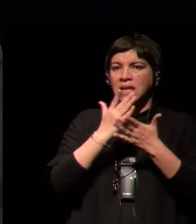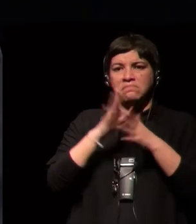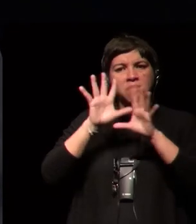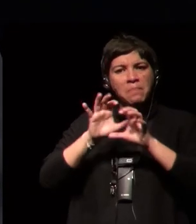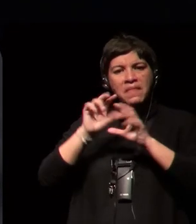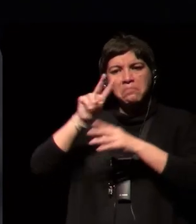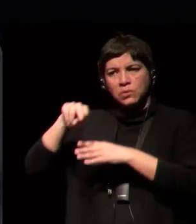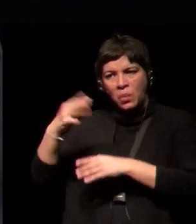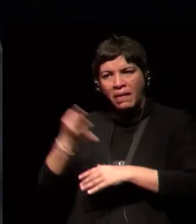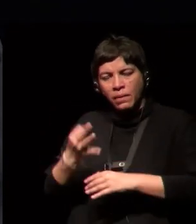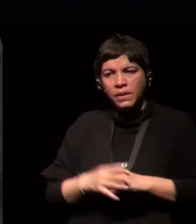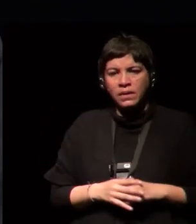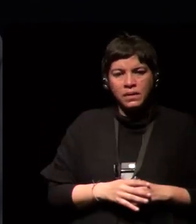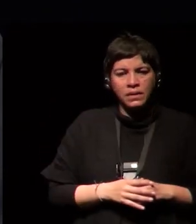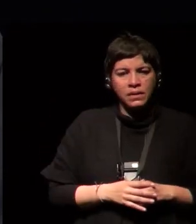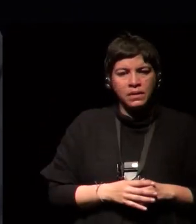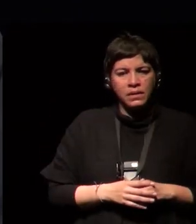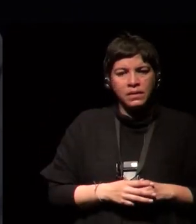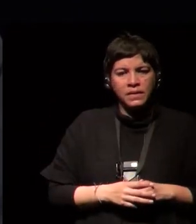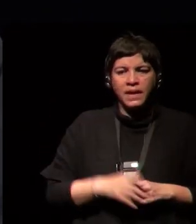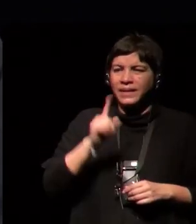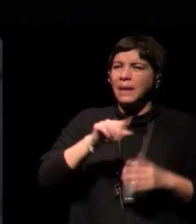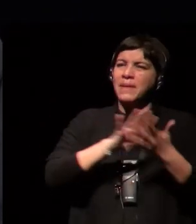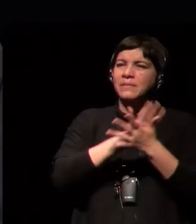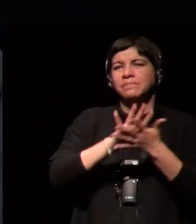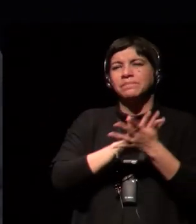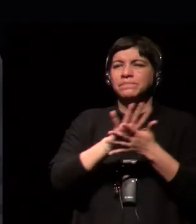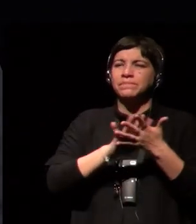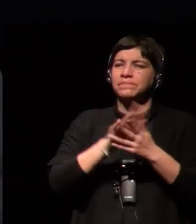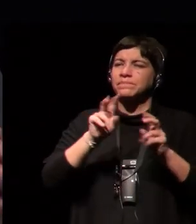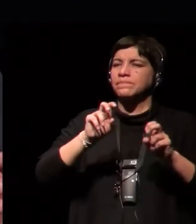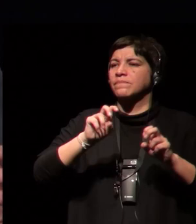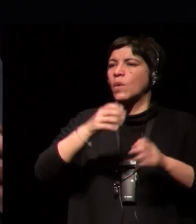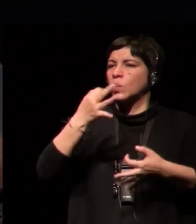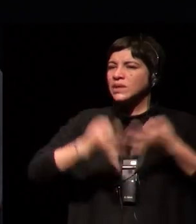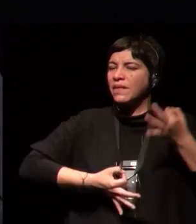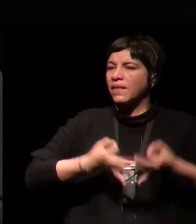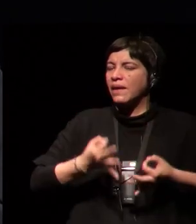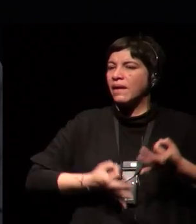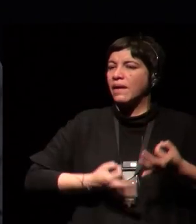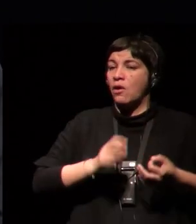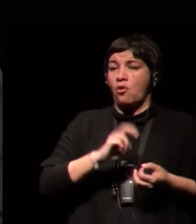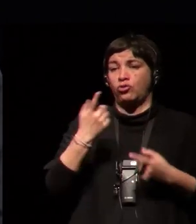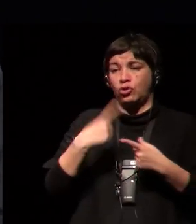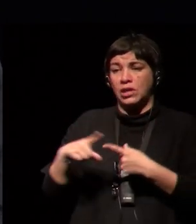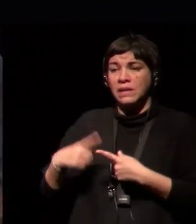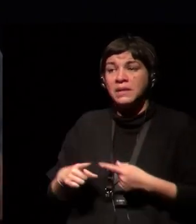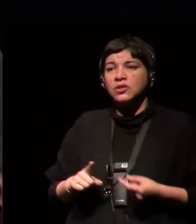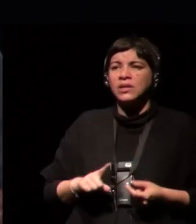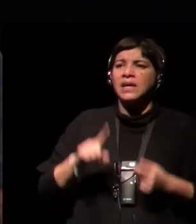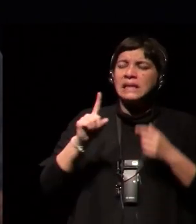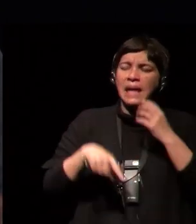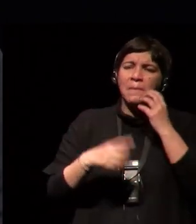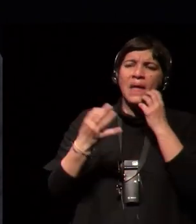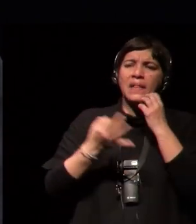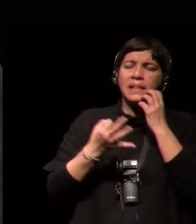tuvieron clases. Hablamos de las cuestiones de justicia y otros elementos y también tuvimos que crear una relación